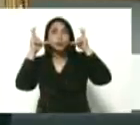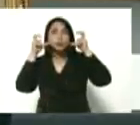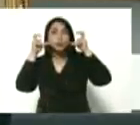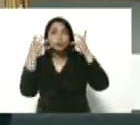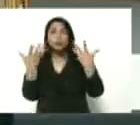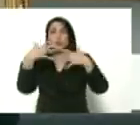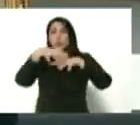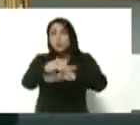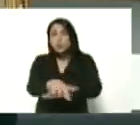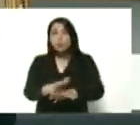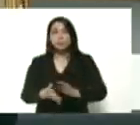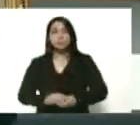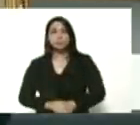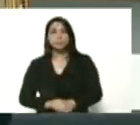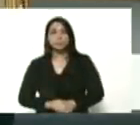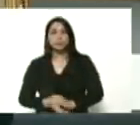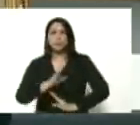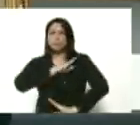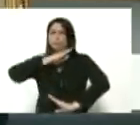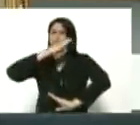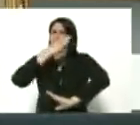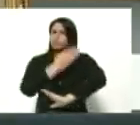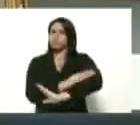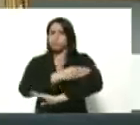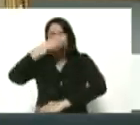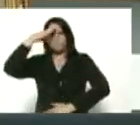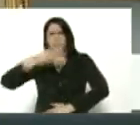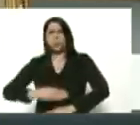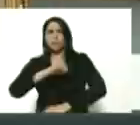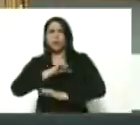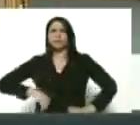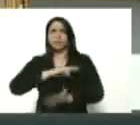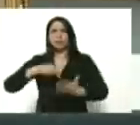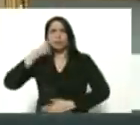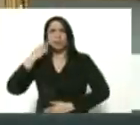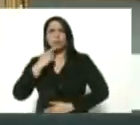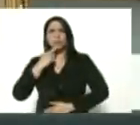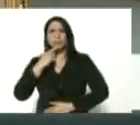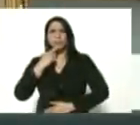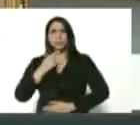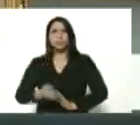conjuntamente con el poderío militar de la Fuerza Armada Nacional Bolivariana,